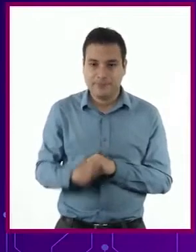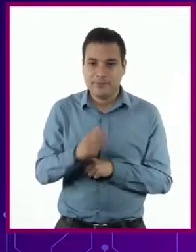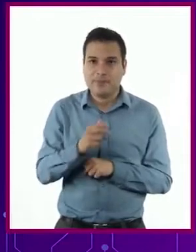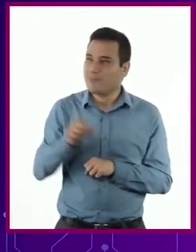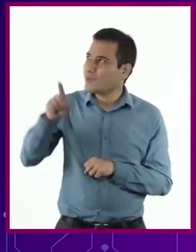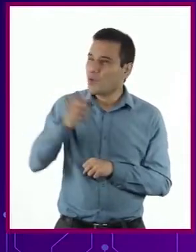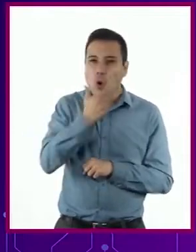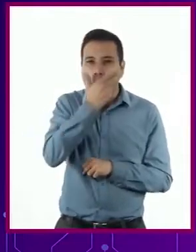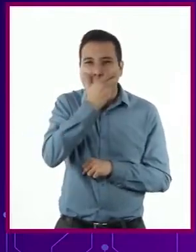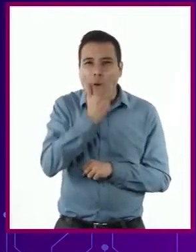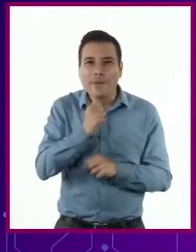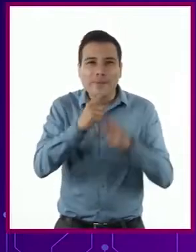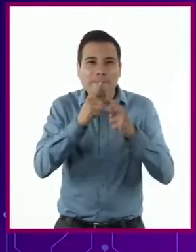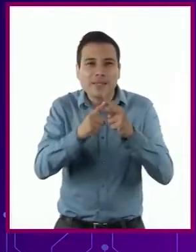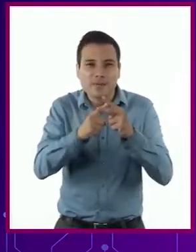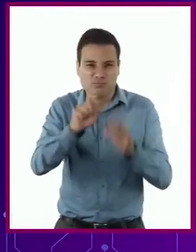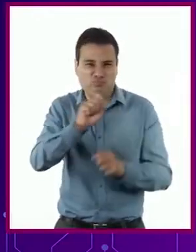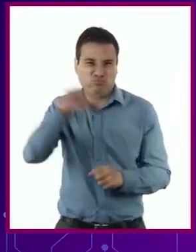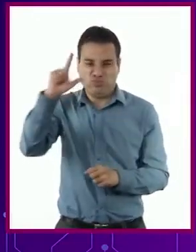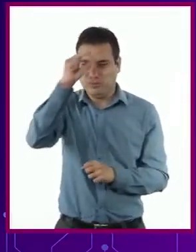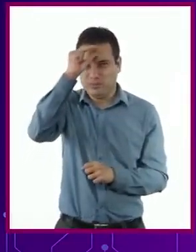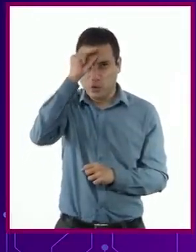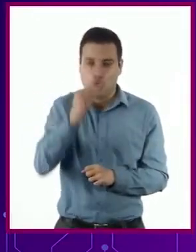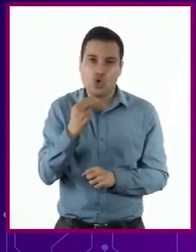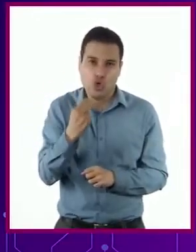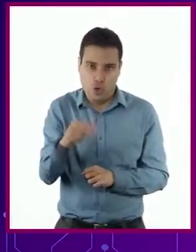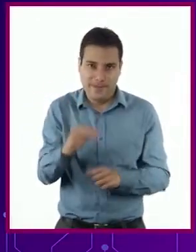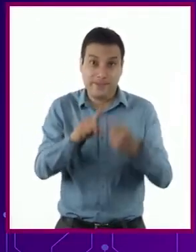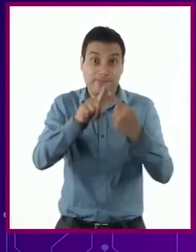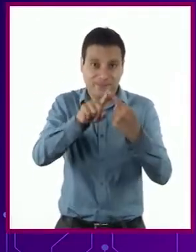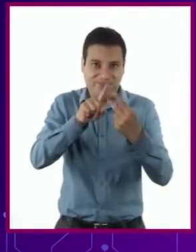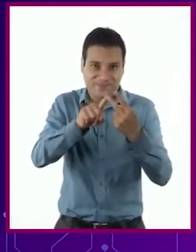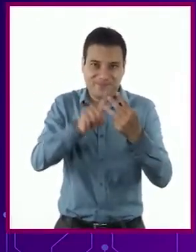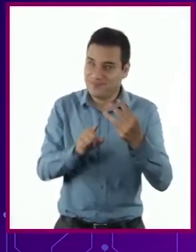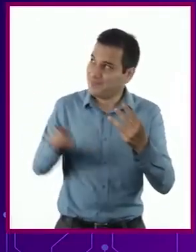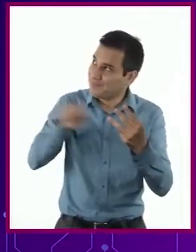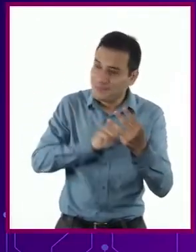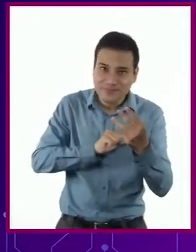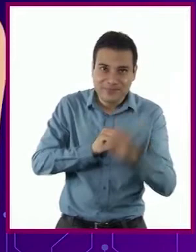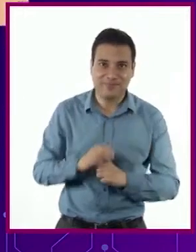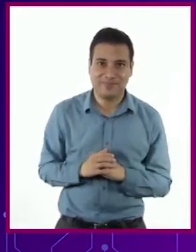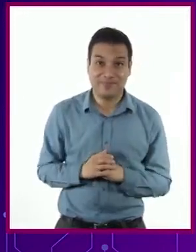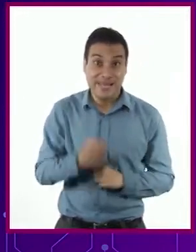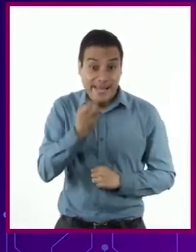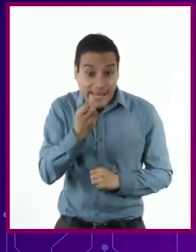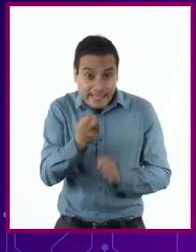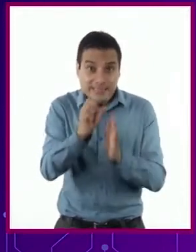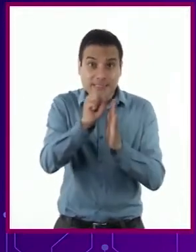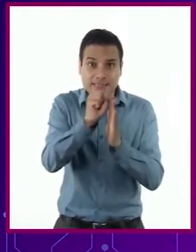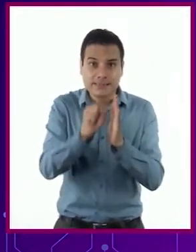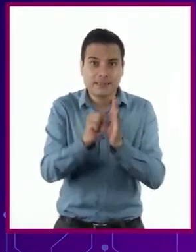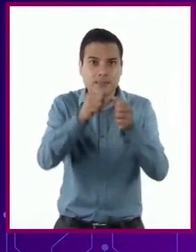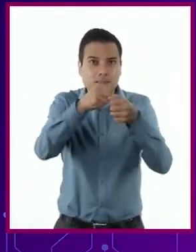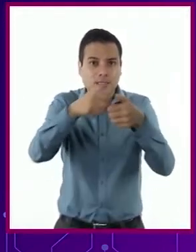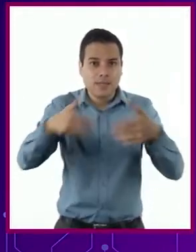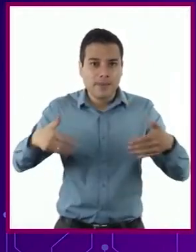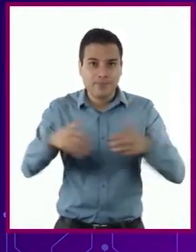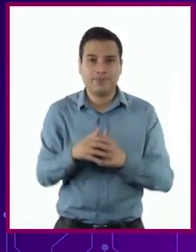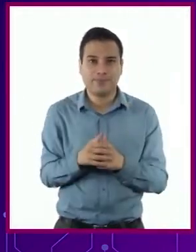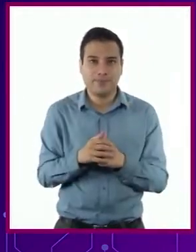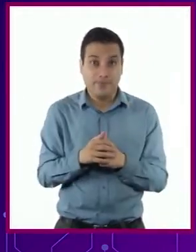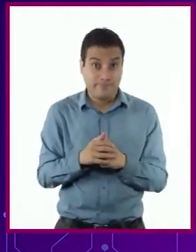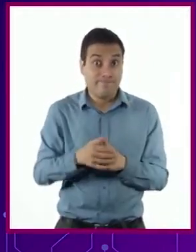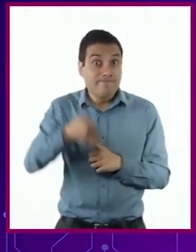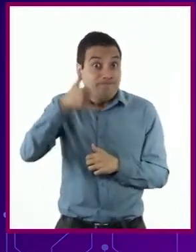los matemáticos que lo inventaron, Rivest, Shamir, Adleman. Este sistema sostiene la seguridad de los